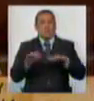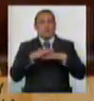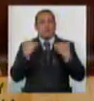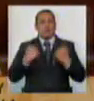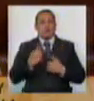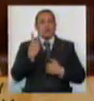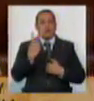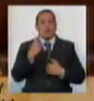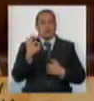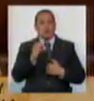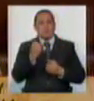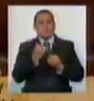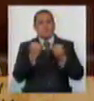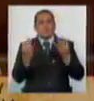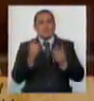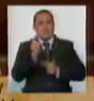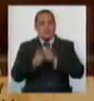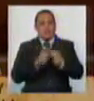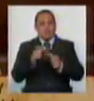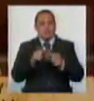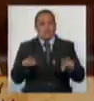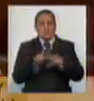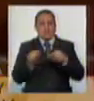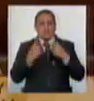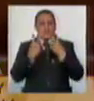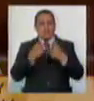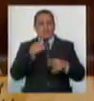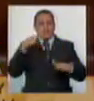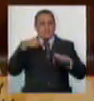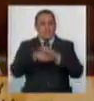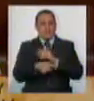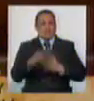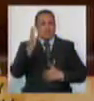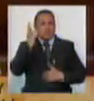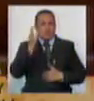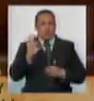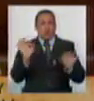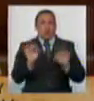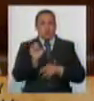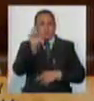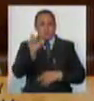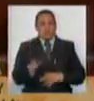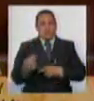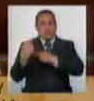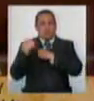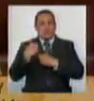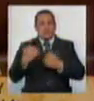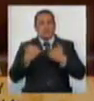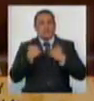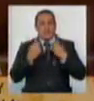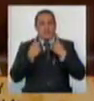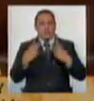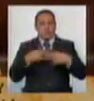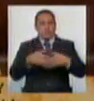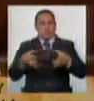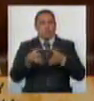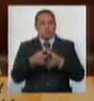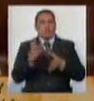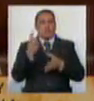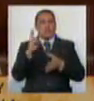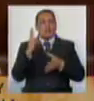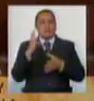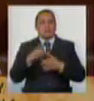o más personas, se incurra en el feminicidio o su autor pertenezca a una